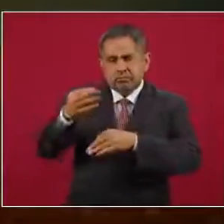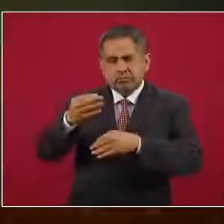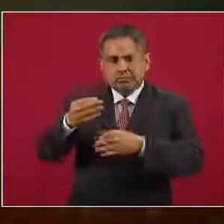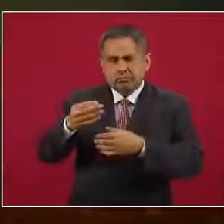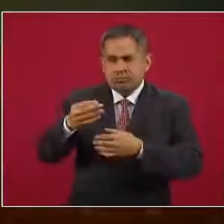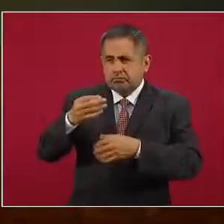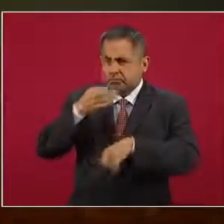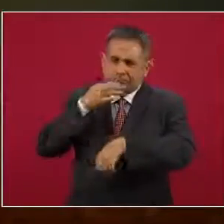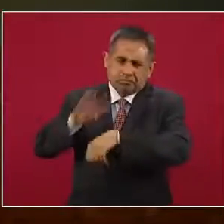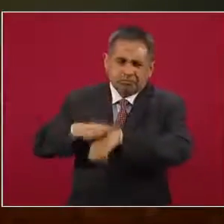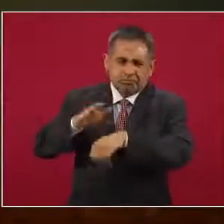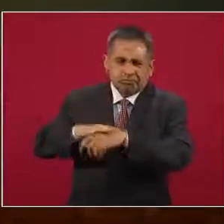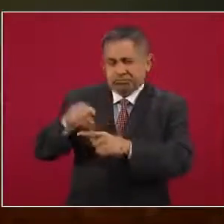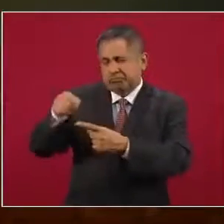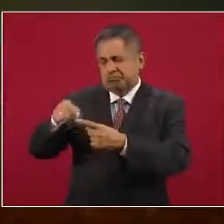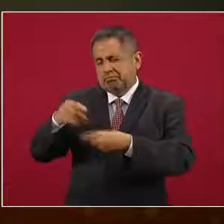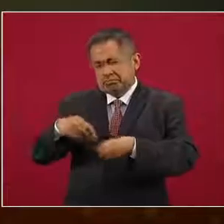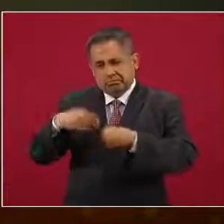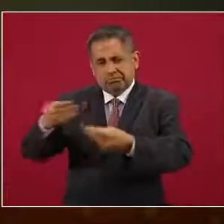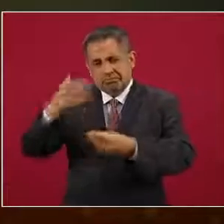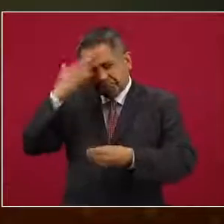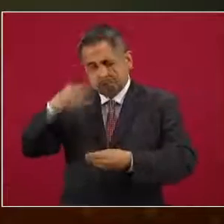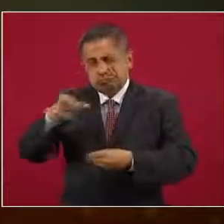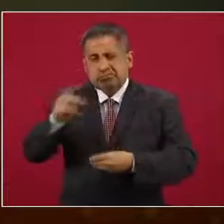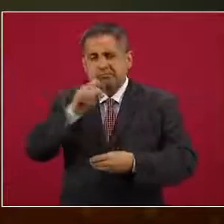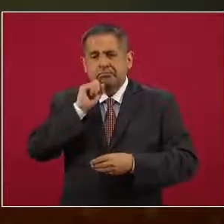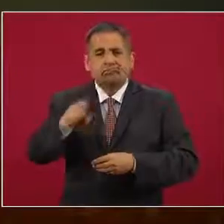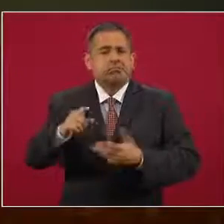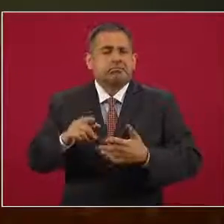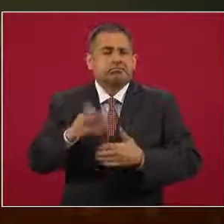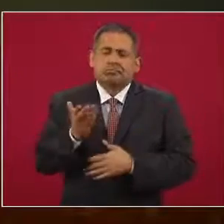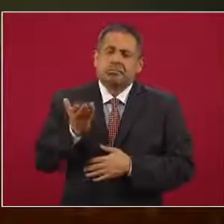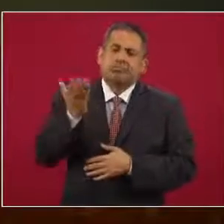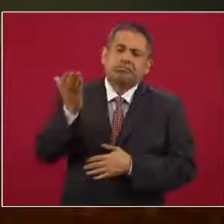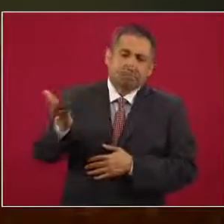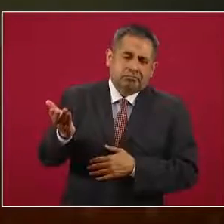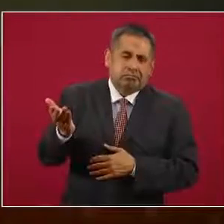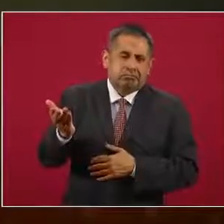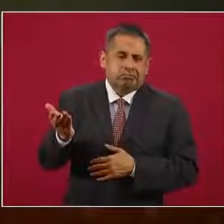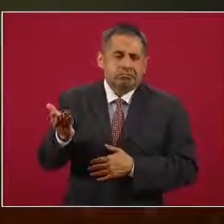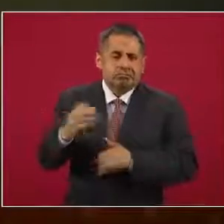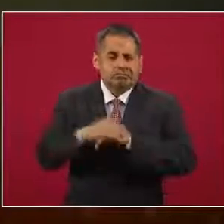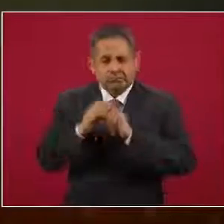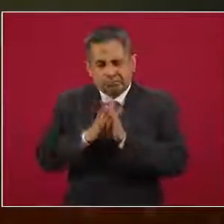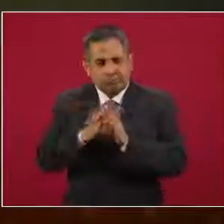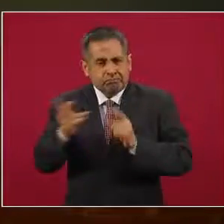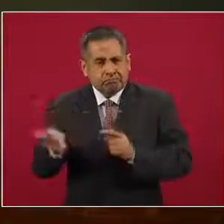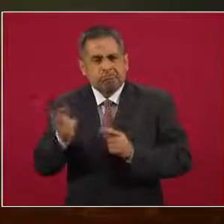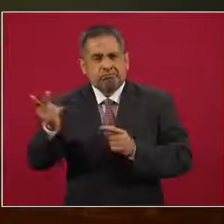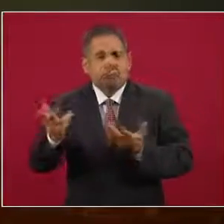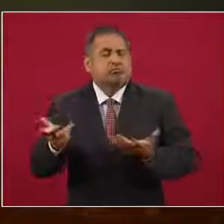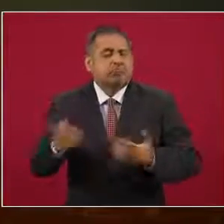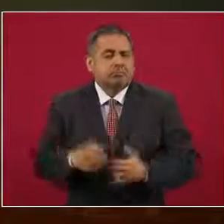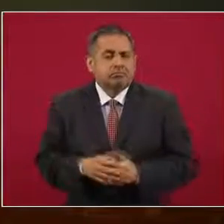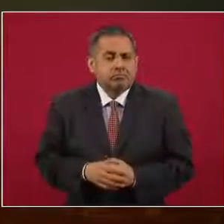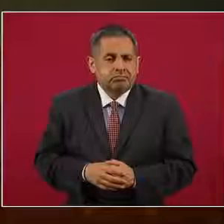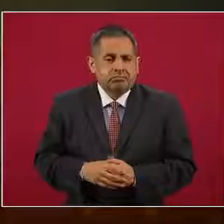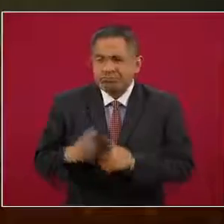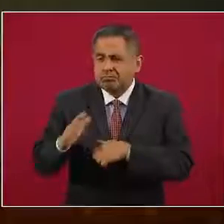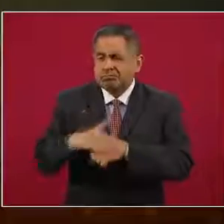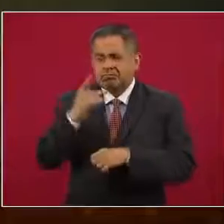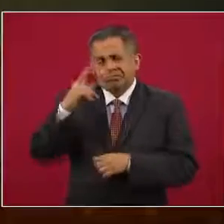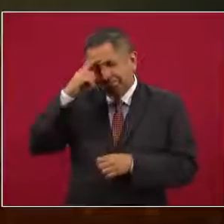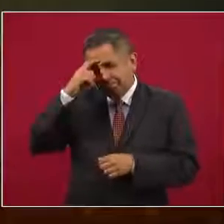de este caso particular, pero también nuevamente solicitarle y preguntarle por qué es